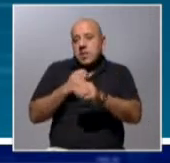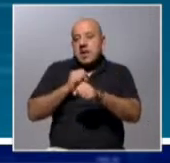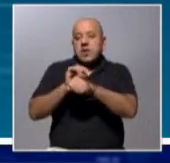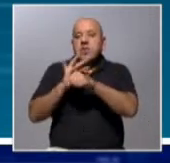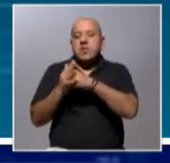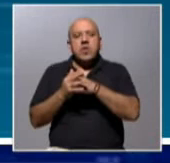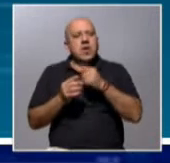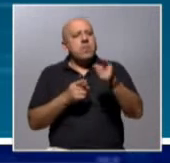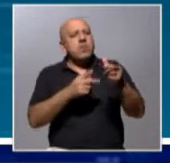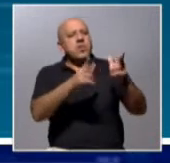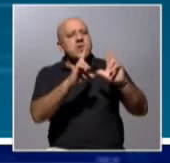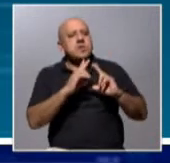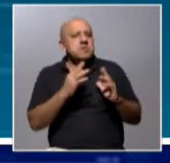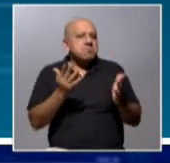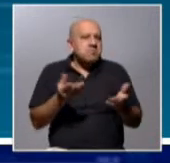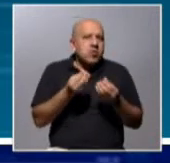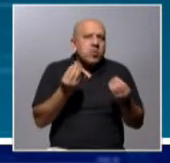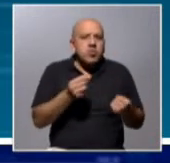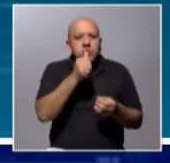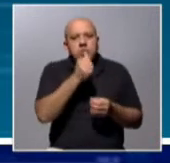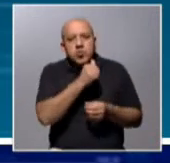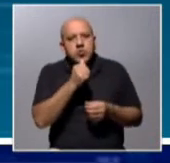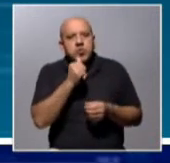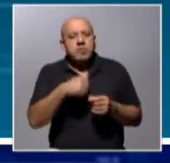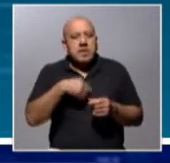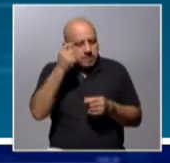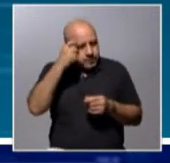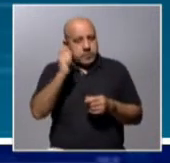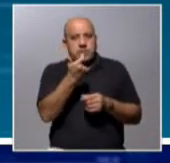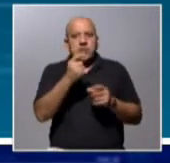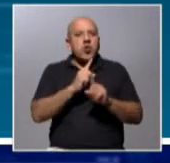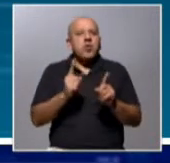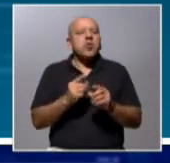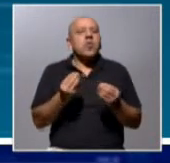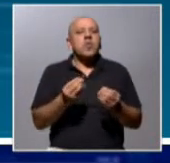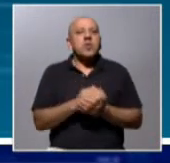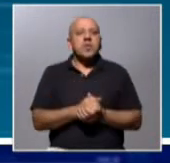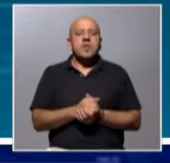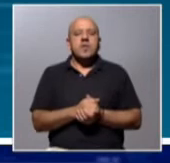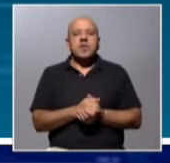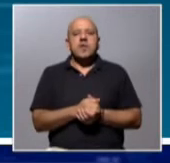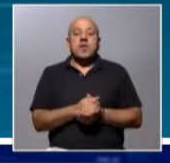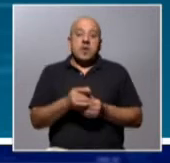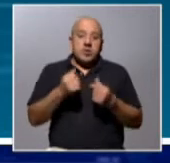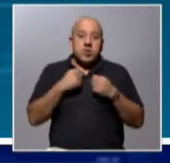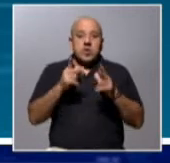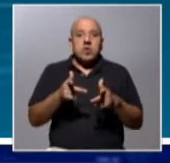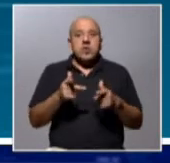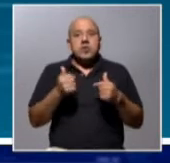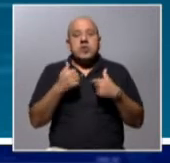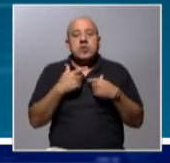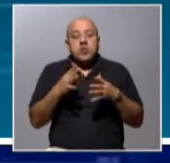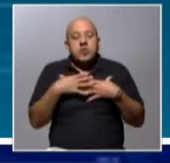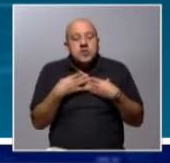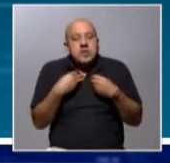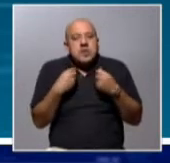COVID-19. ¿Y qué consejo nos darías para evitar esa conducta en 30 segundos? Bueno, un consejo es que si nos sentimos desbordados,